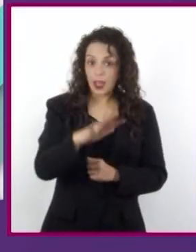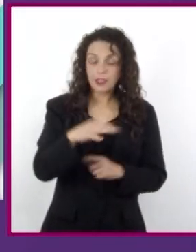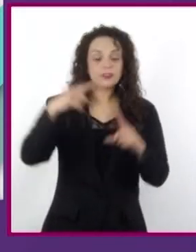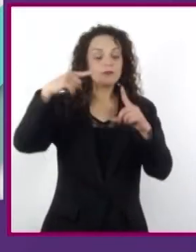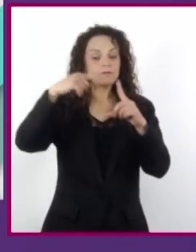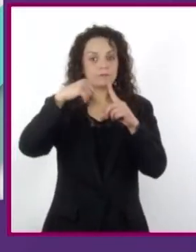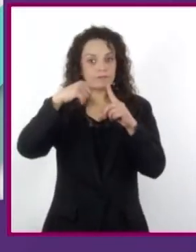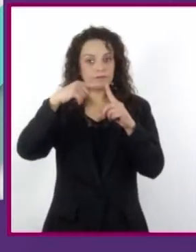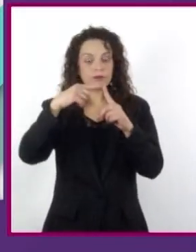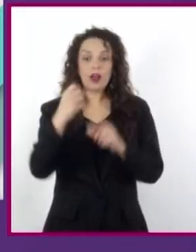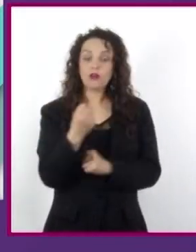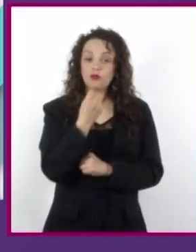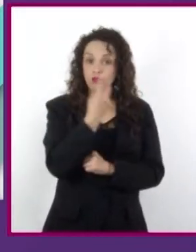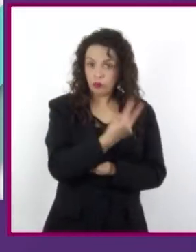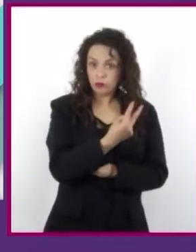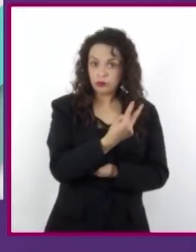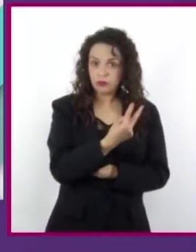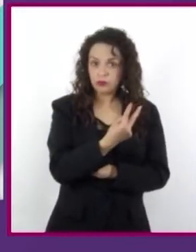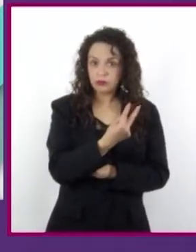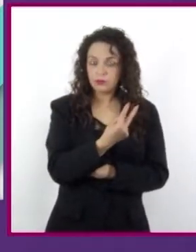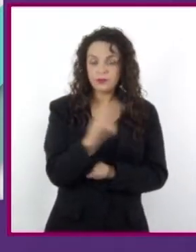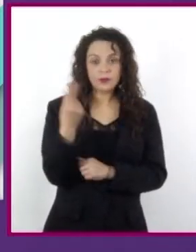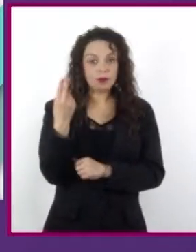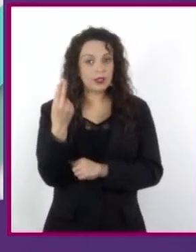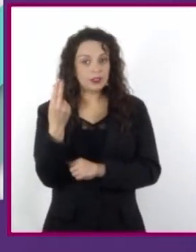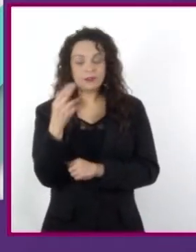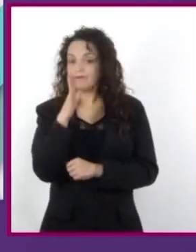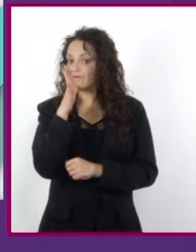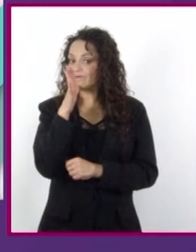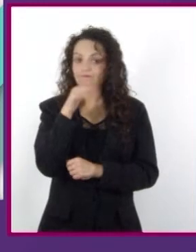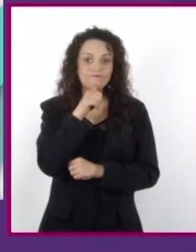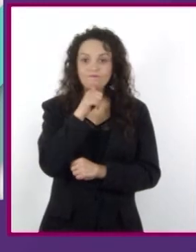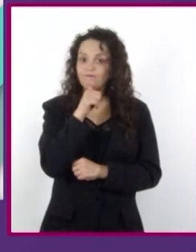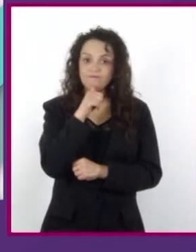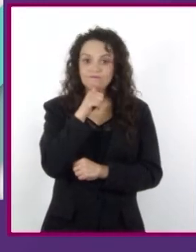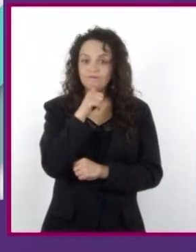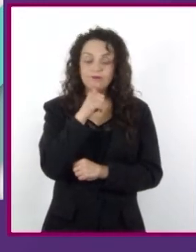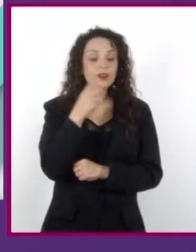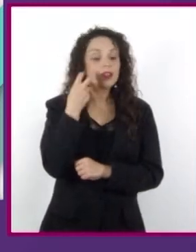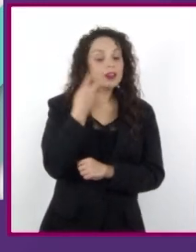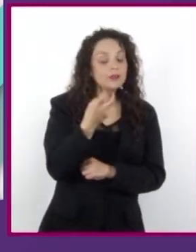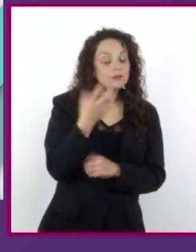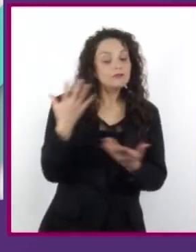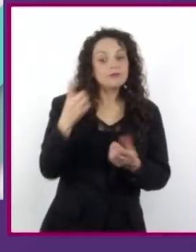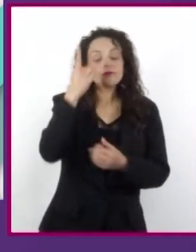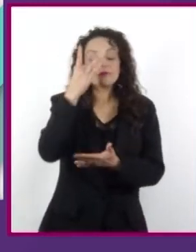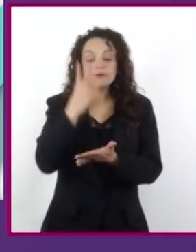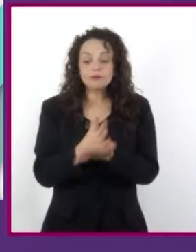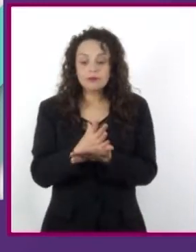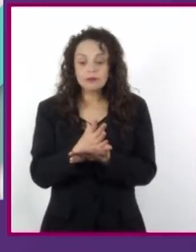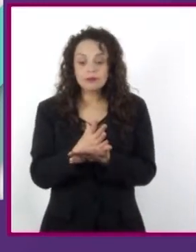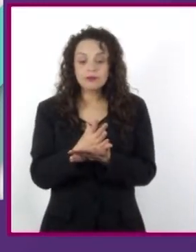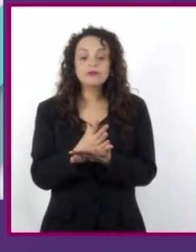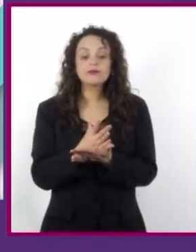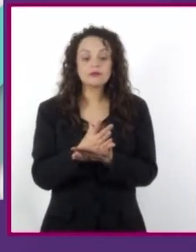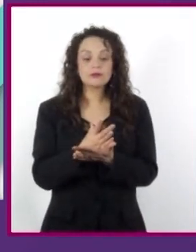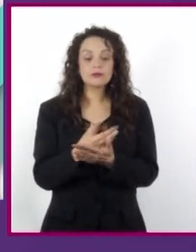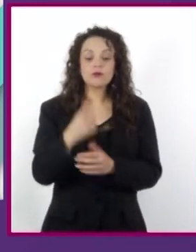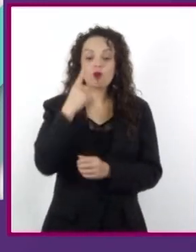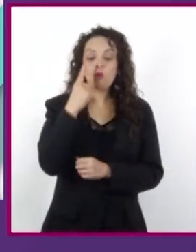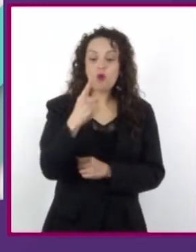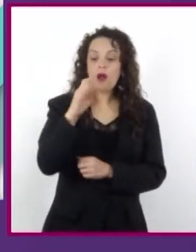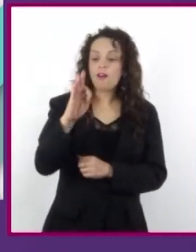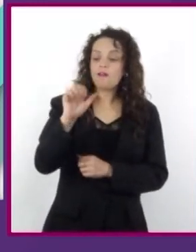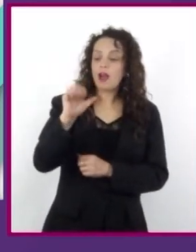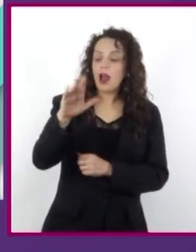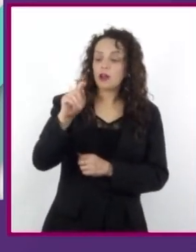dividirse entre 2, pero el 25 no. Para este caso, solo obtuvimos un factor, por lo